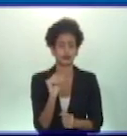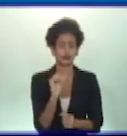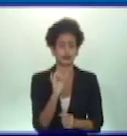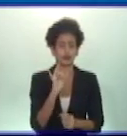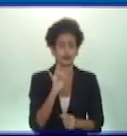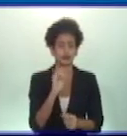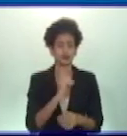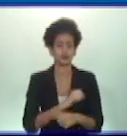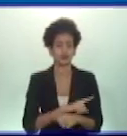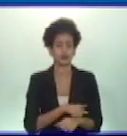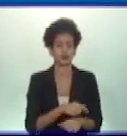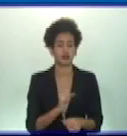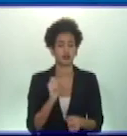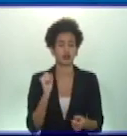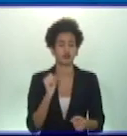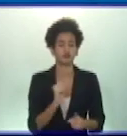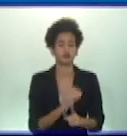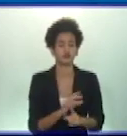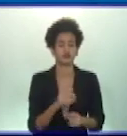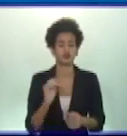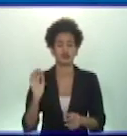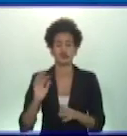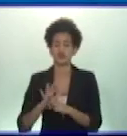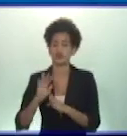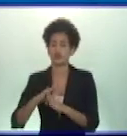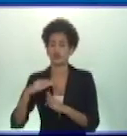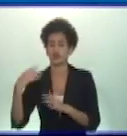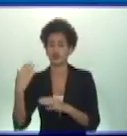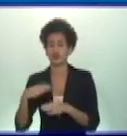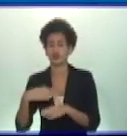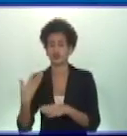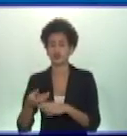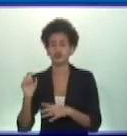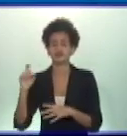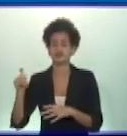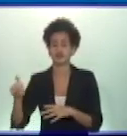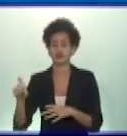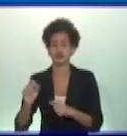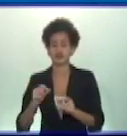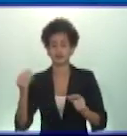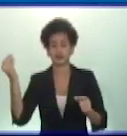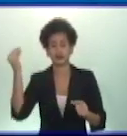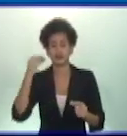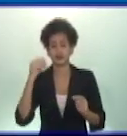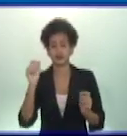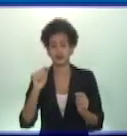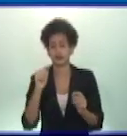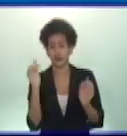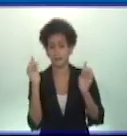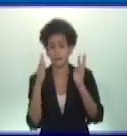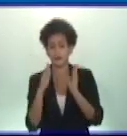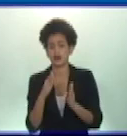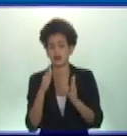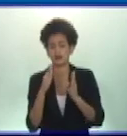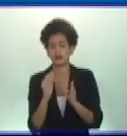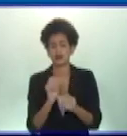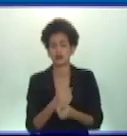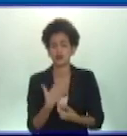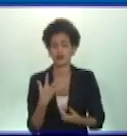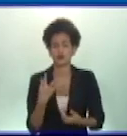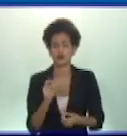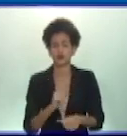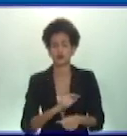de comienzo y la hora final para que determines la duración. En el segundo caso, nos dan el comienzo y la duración para que determines el